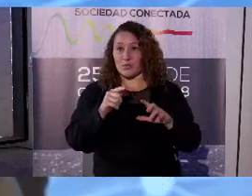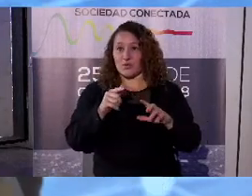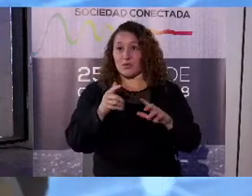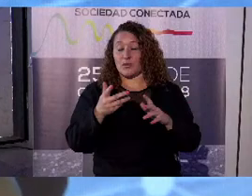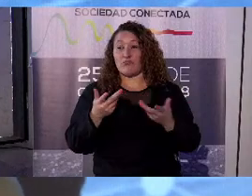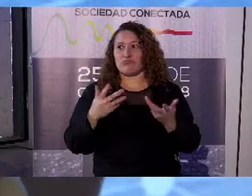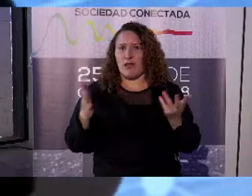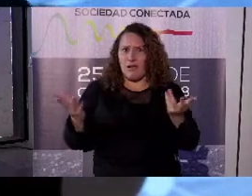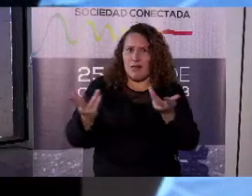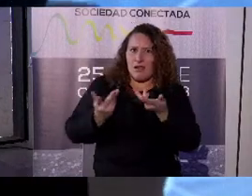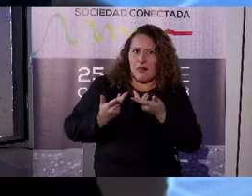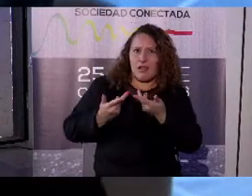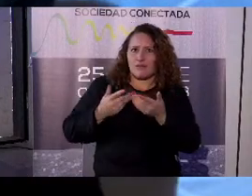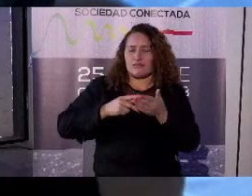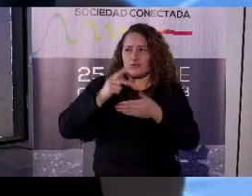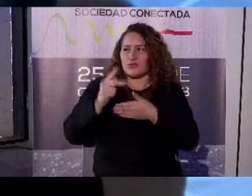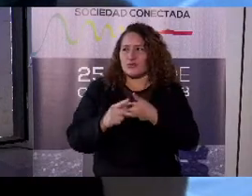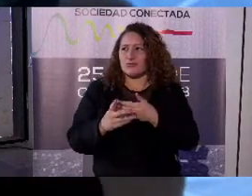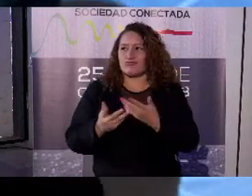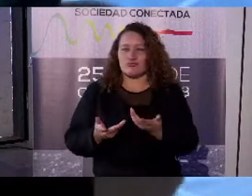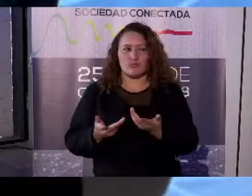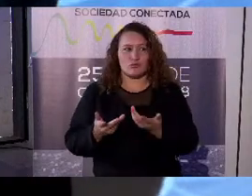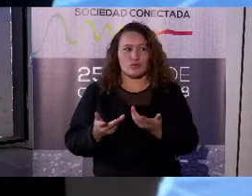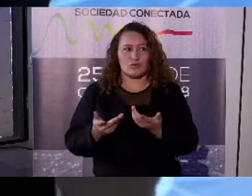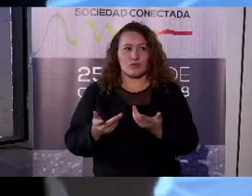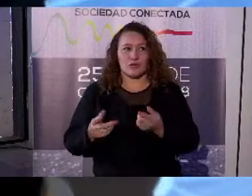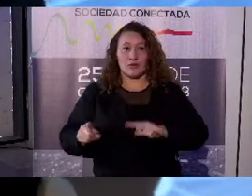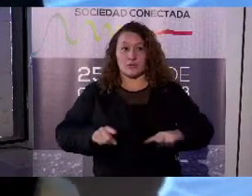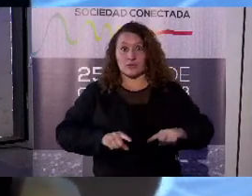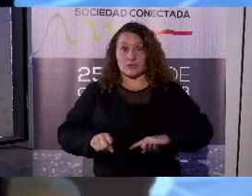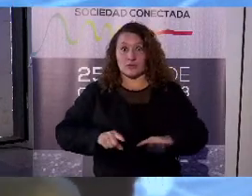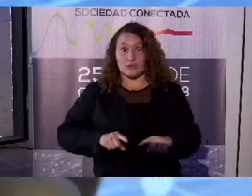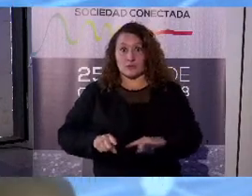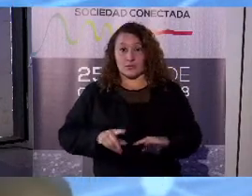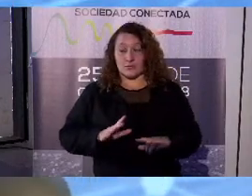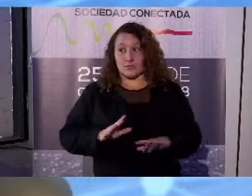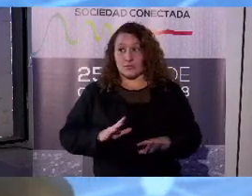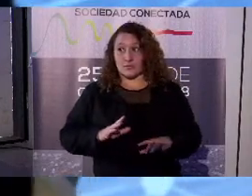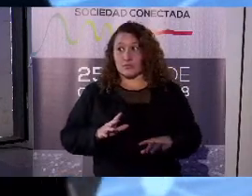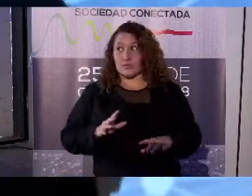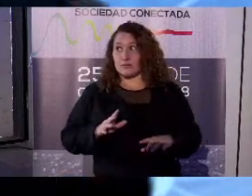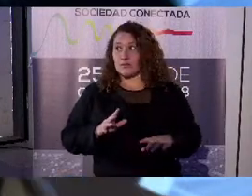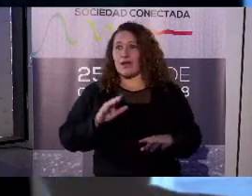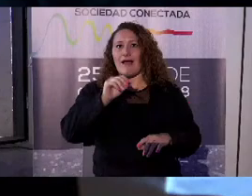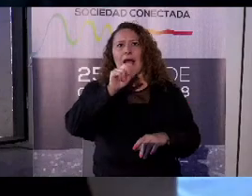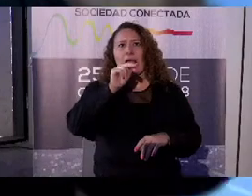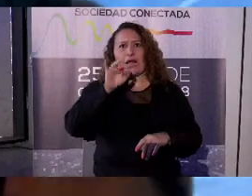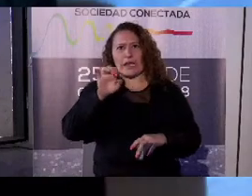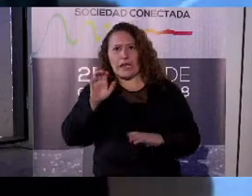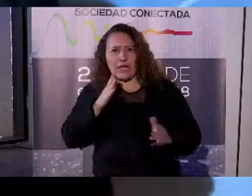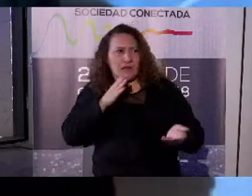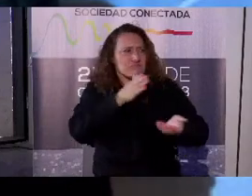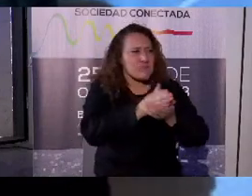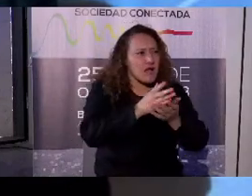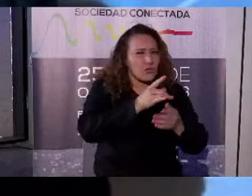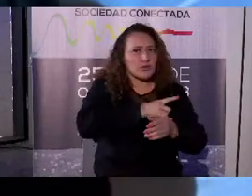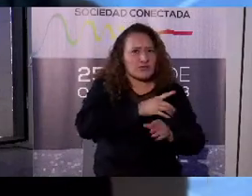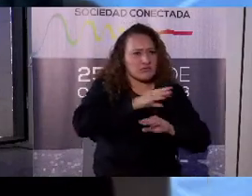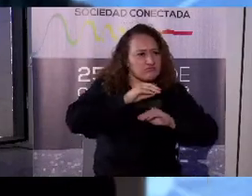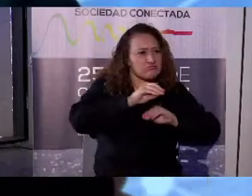que me han contado incluso proyectos que es que la administración ane va a las universidades a capacitar a